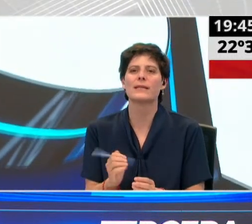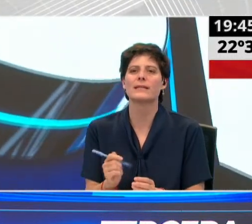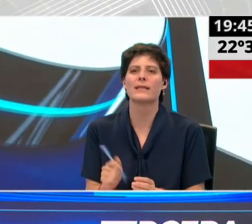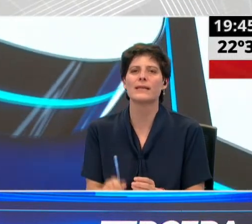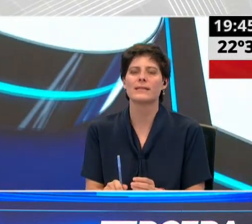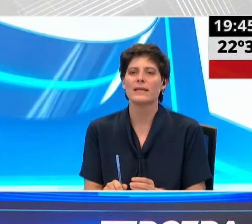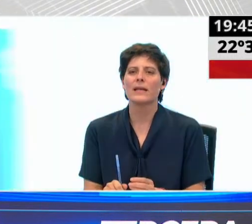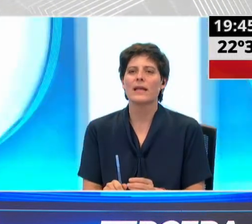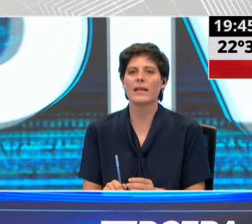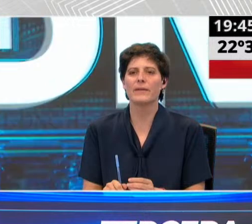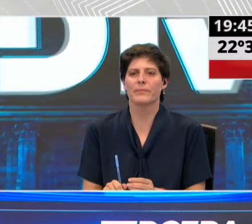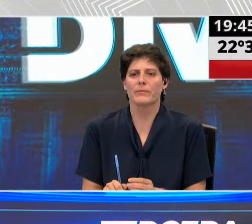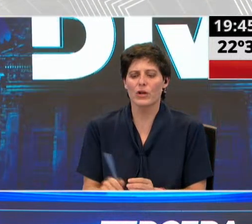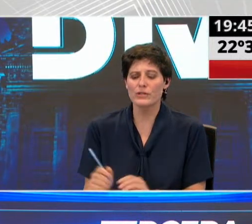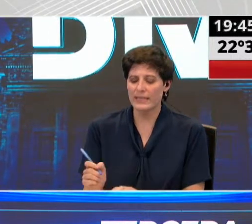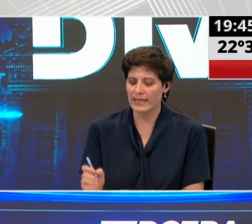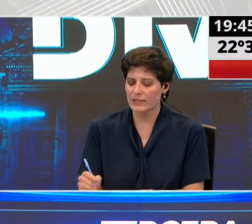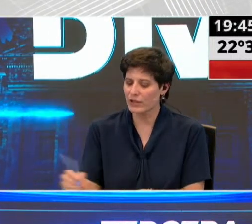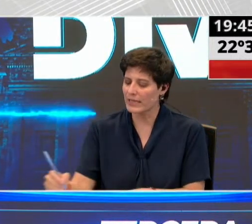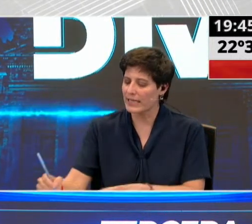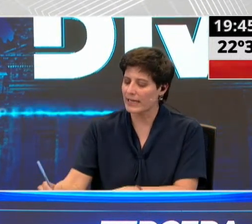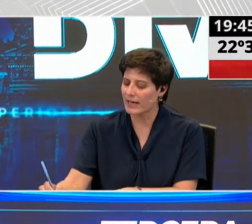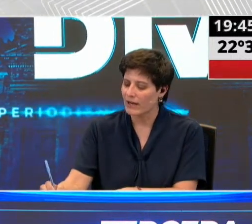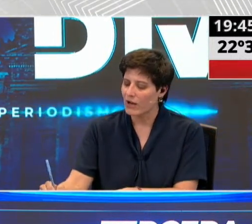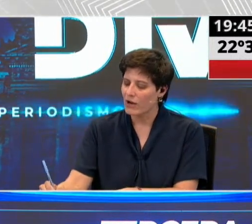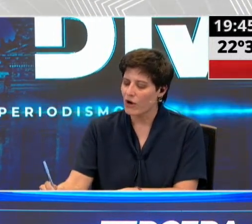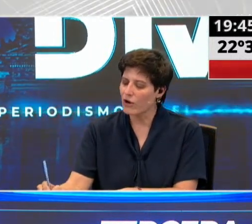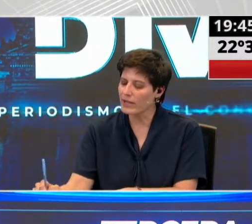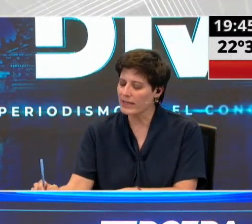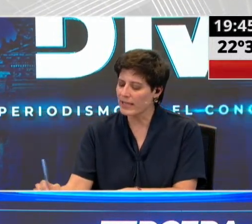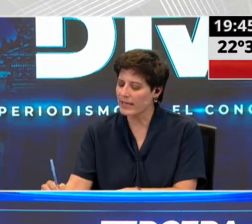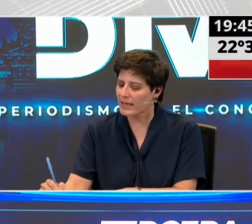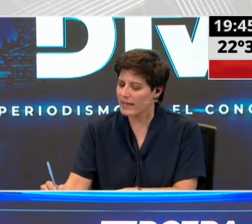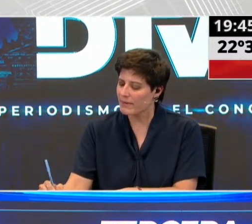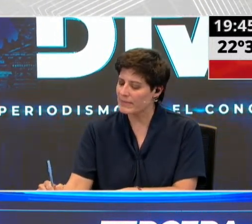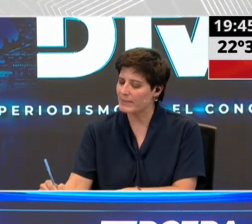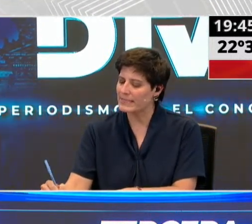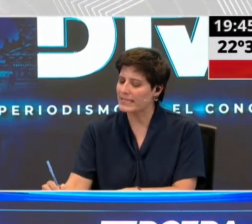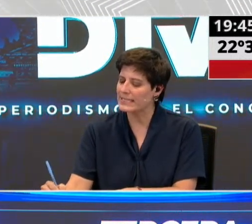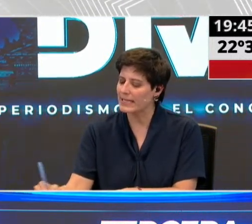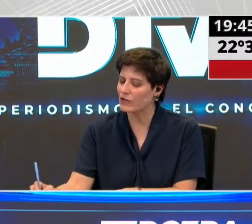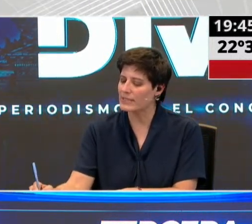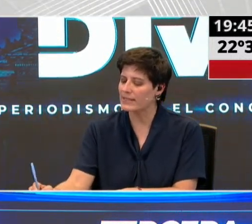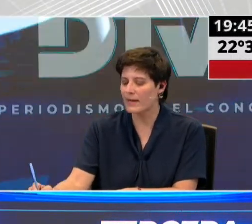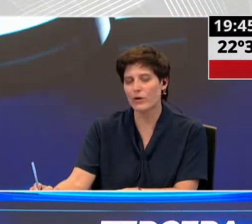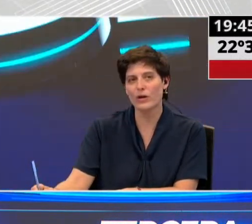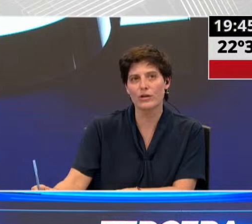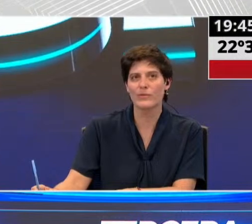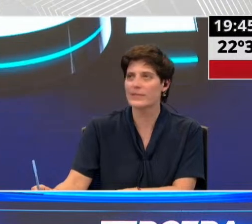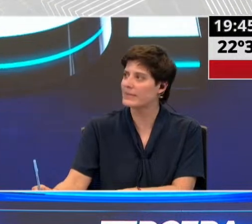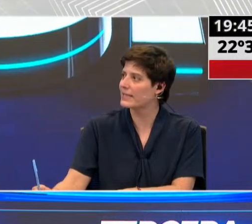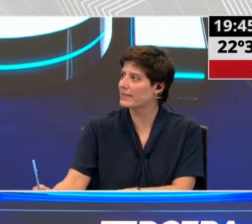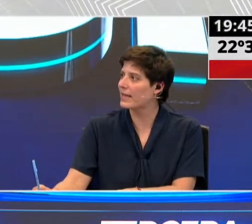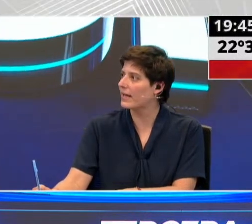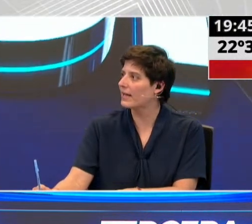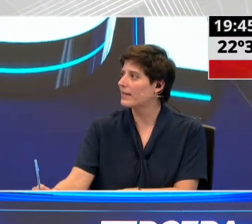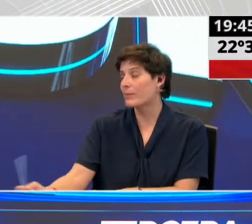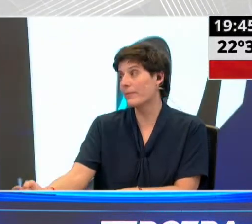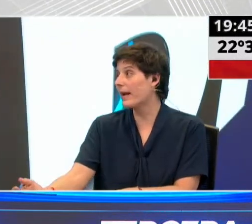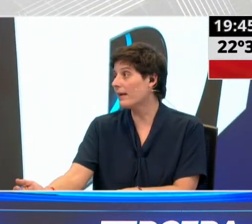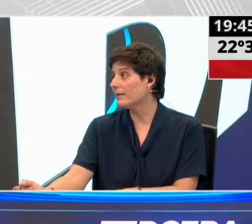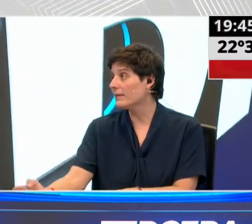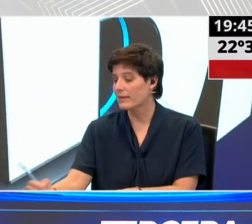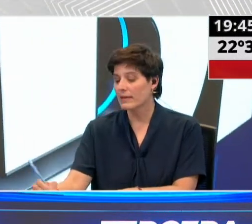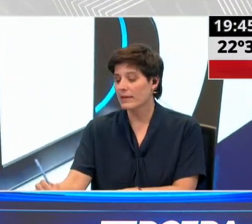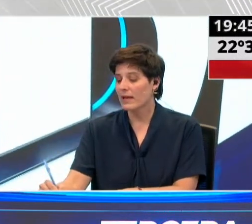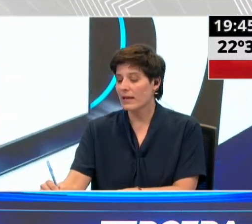algunas secretarías en consideración, y en el orden de vicepresidencias quedó Cecilia Moró como vicepresidenta